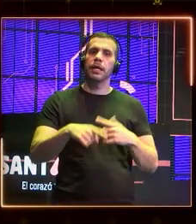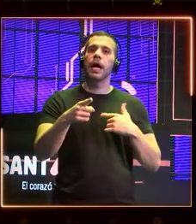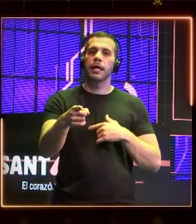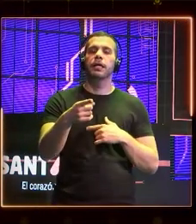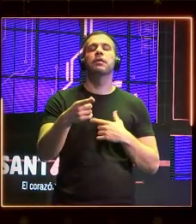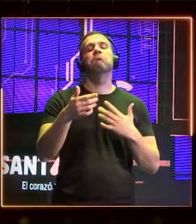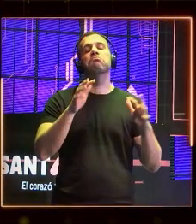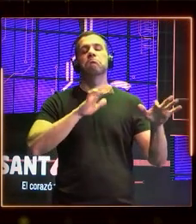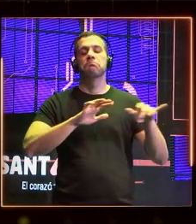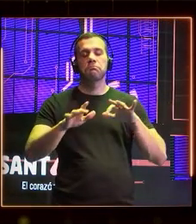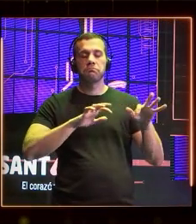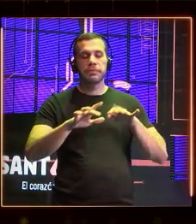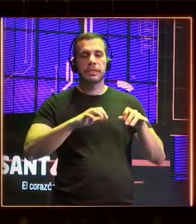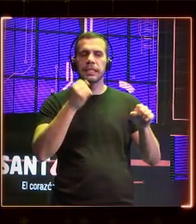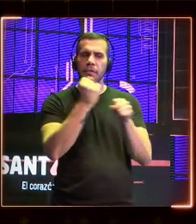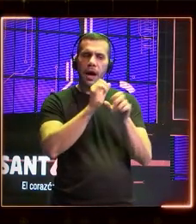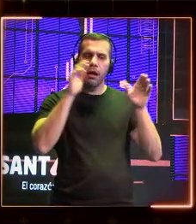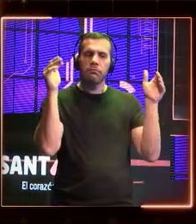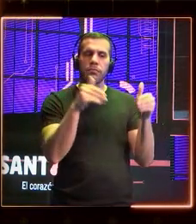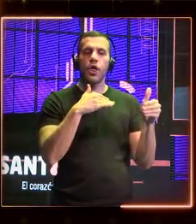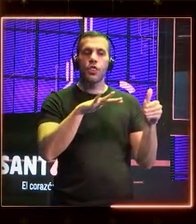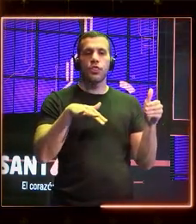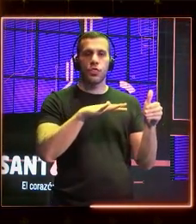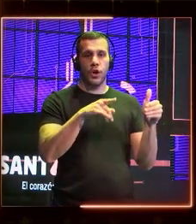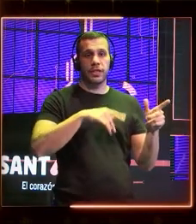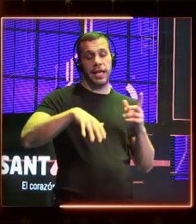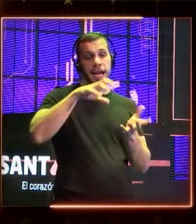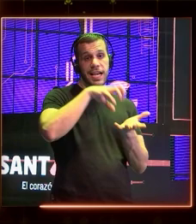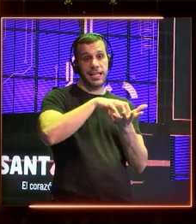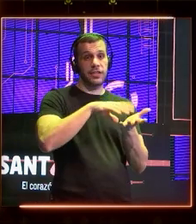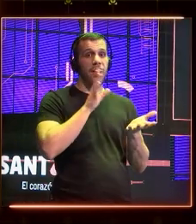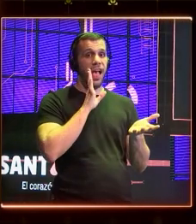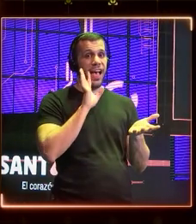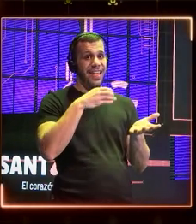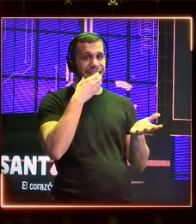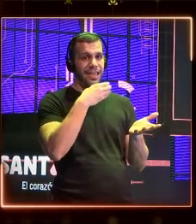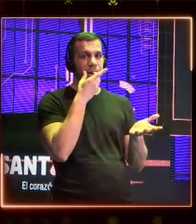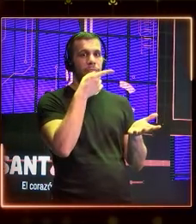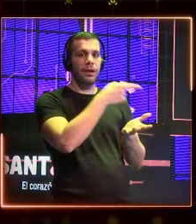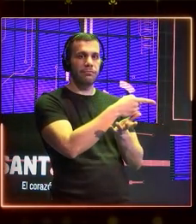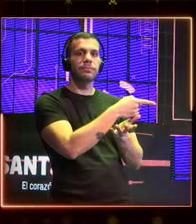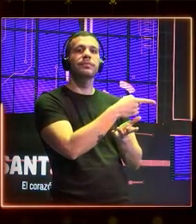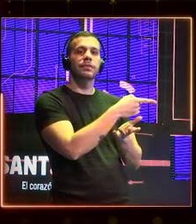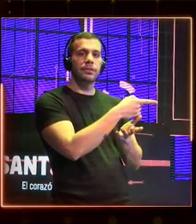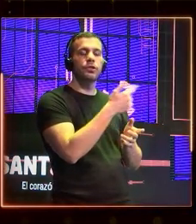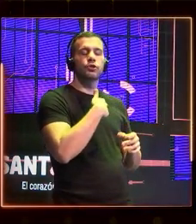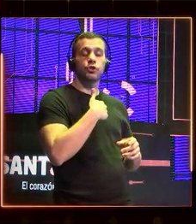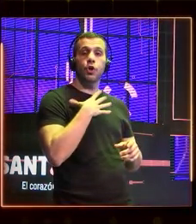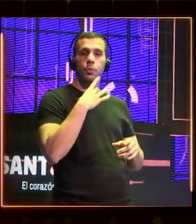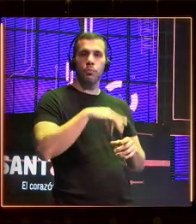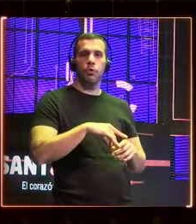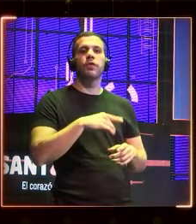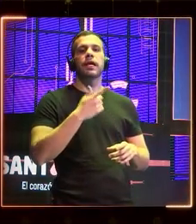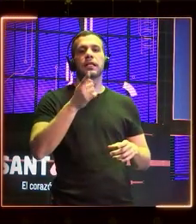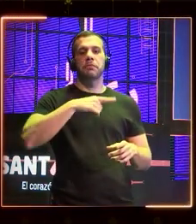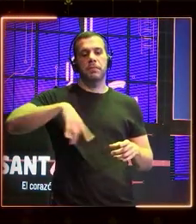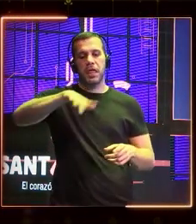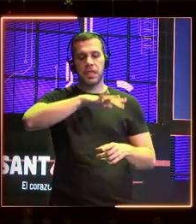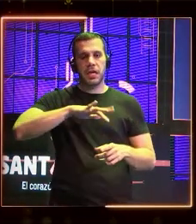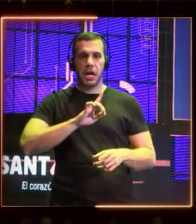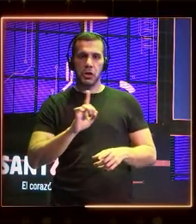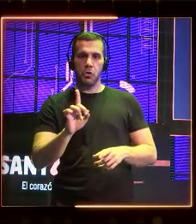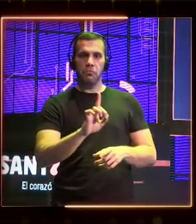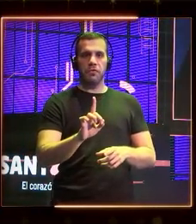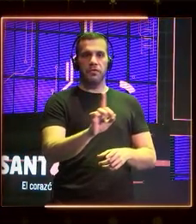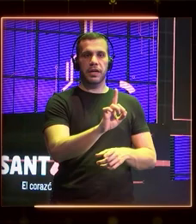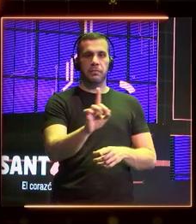te pones las gafas la presentación sale y estaba ahí puedo podía moverme por el escenario de la misma forma que lo